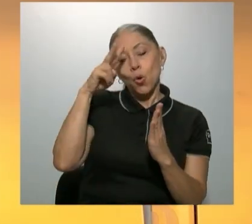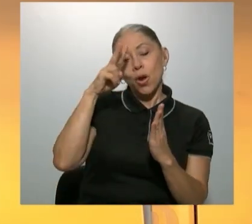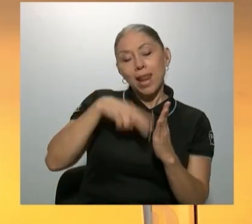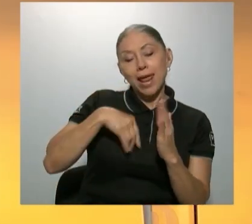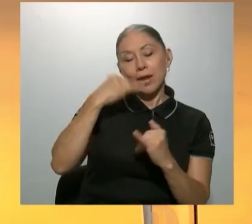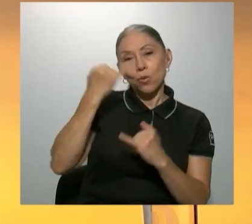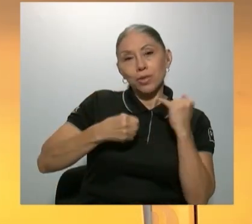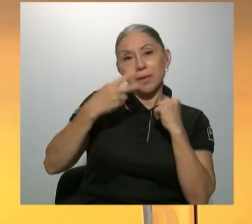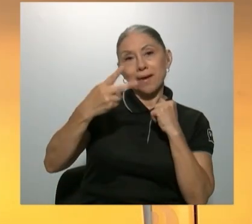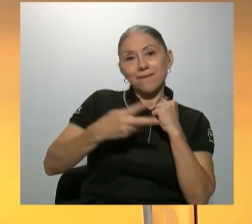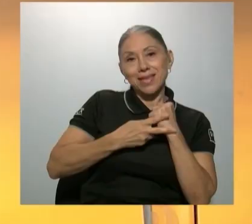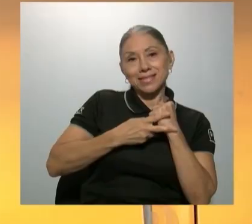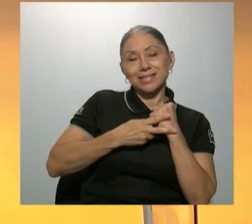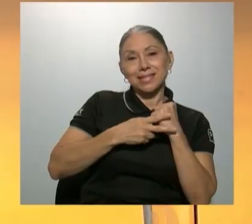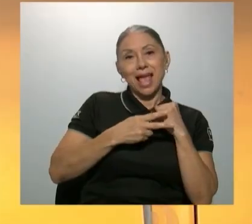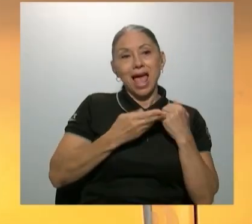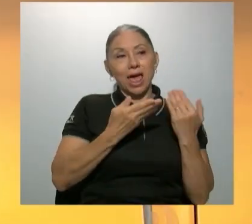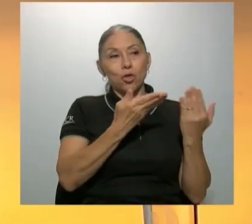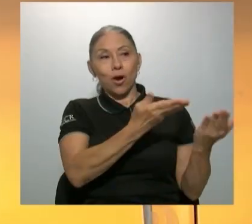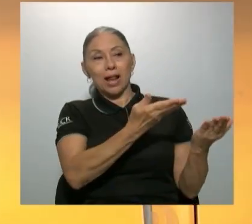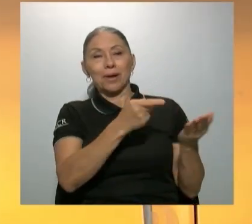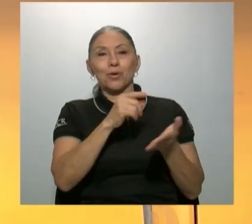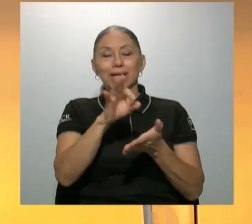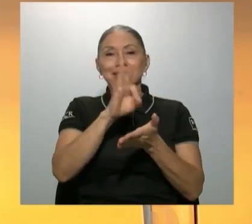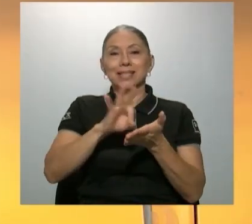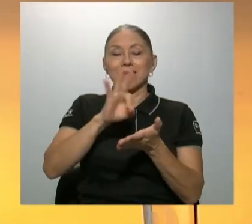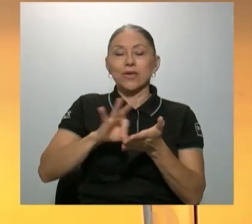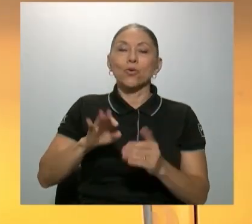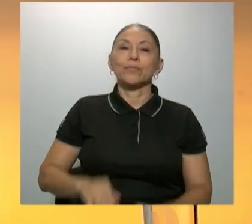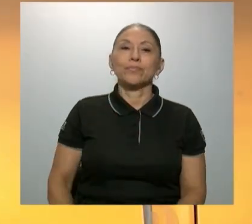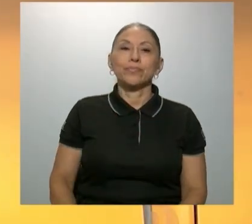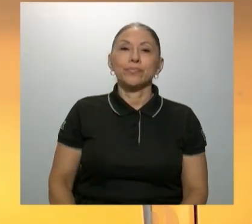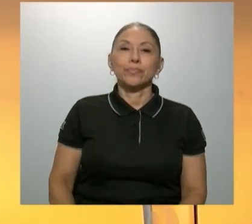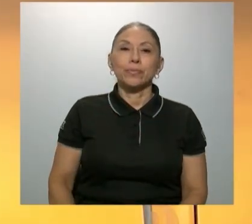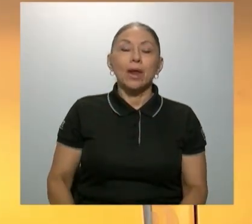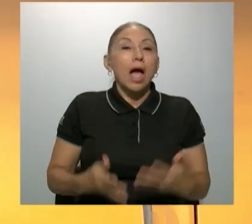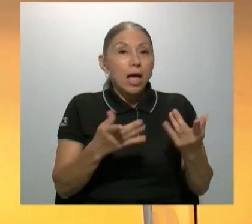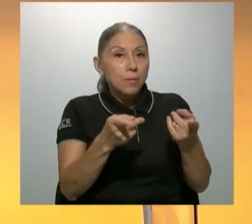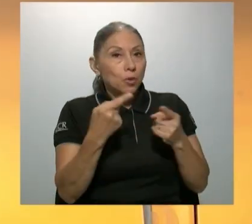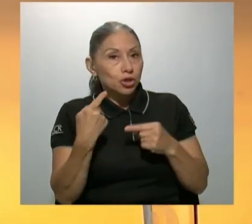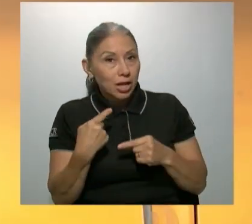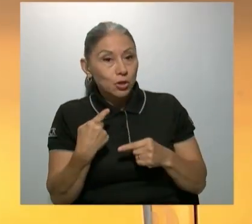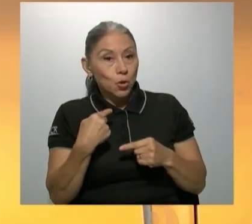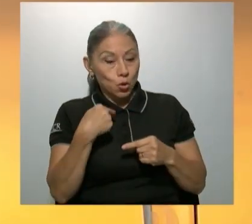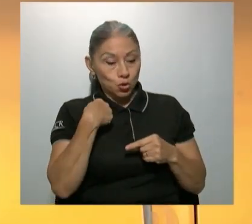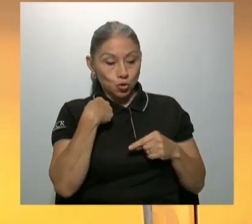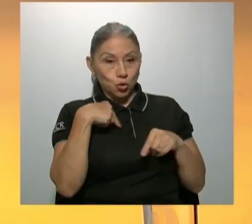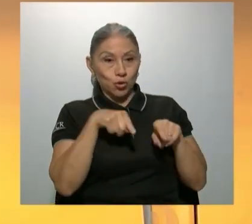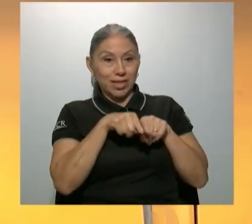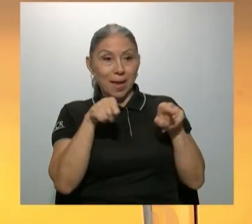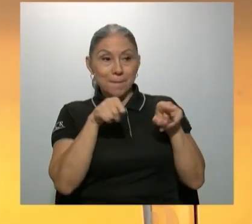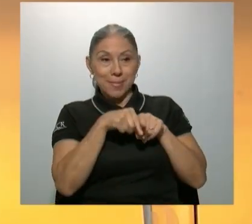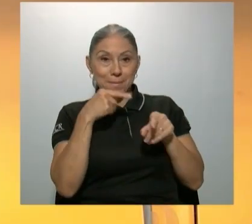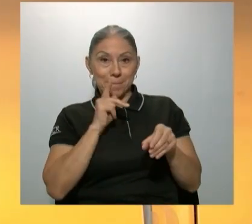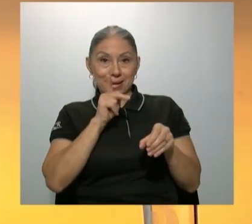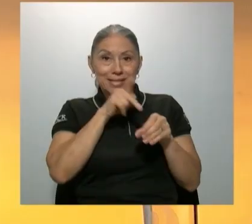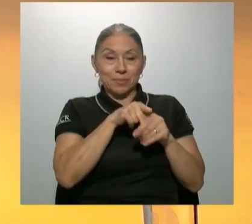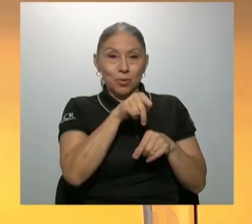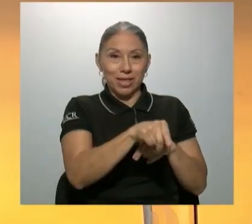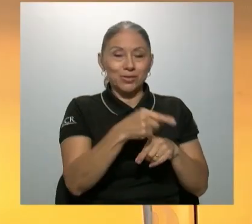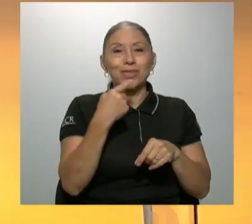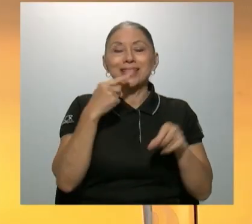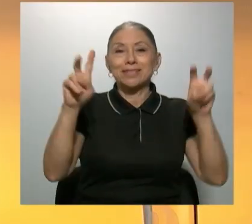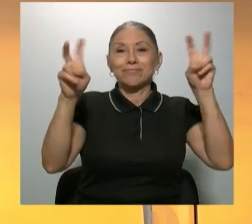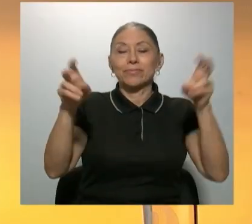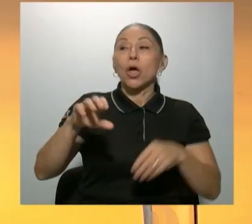Álvaro, que escribió: otros, y por cierto, de esto me hago yo también partícipe, otros fueron